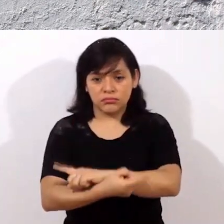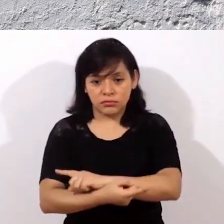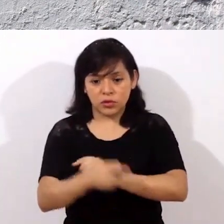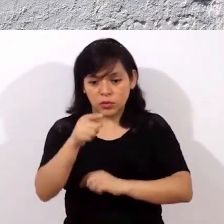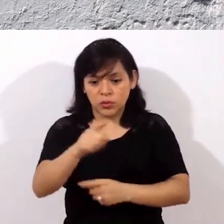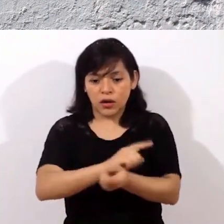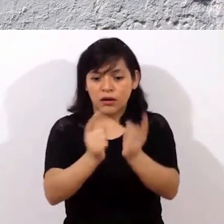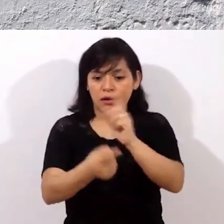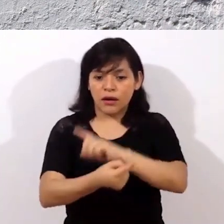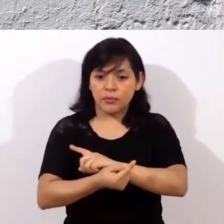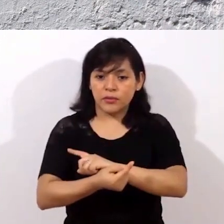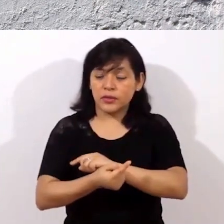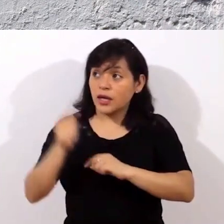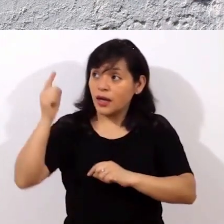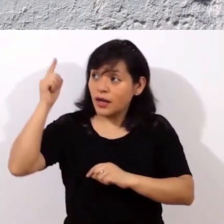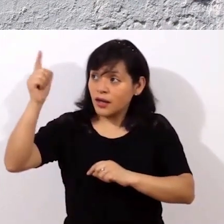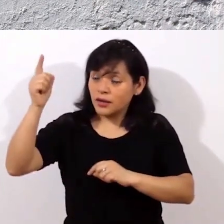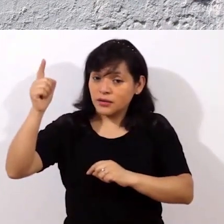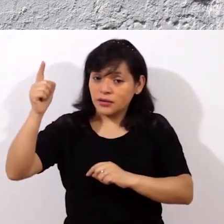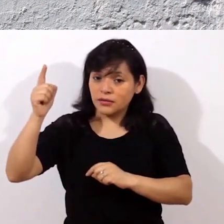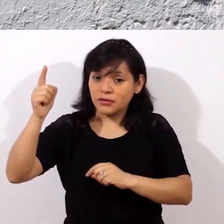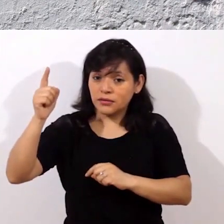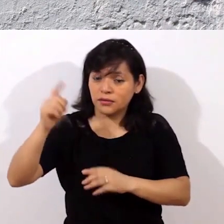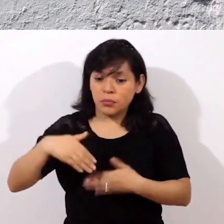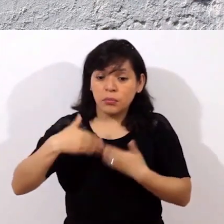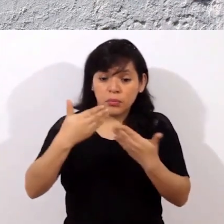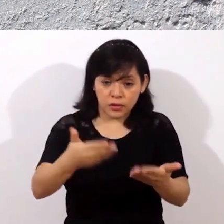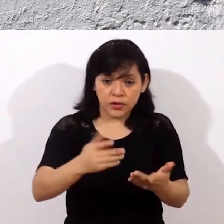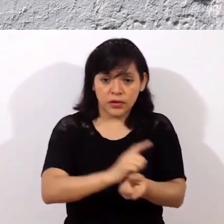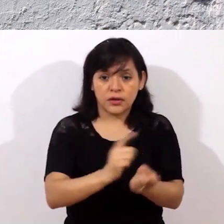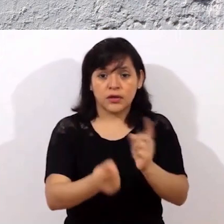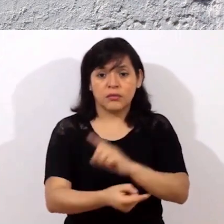nosotros lo tratamos de producir, dura 24 horas, y eso cuando mucho.